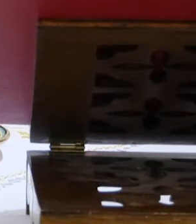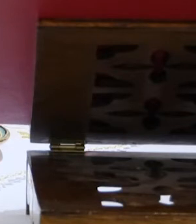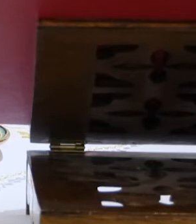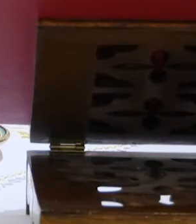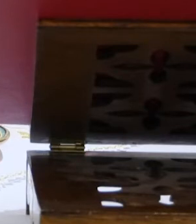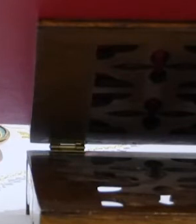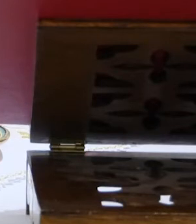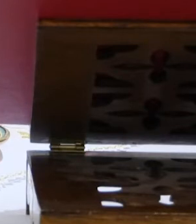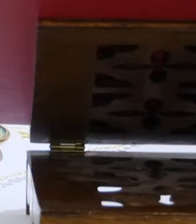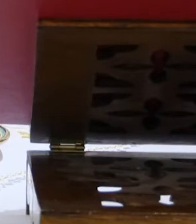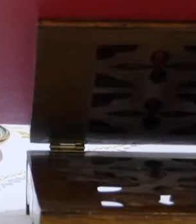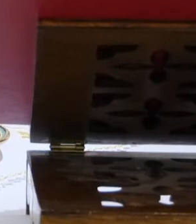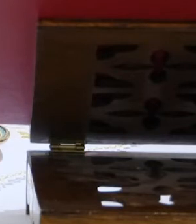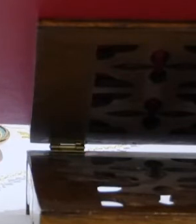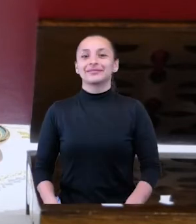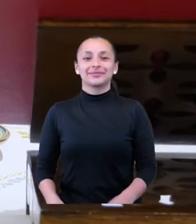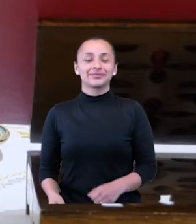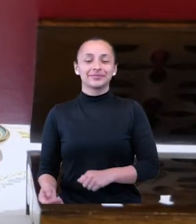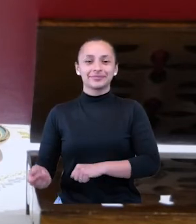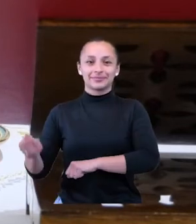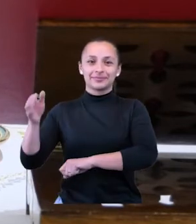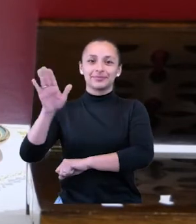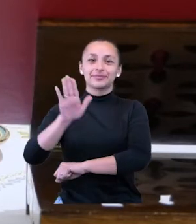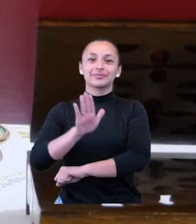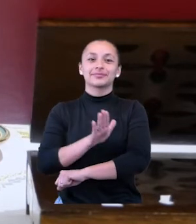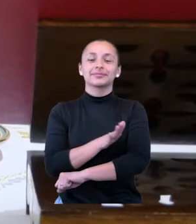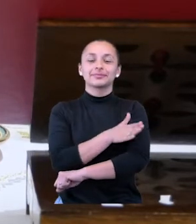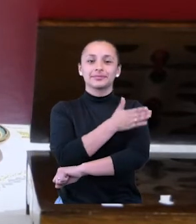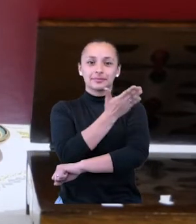como el tuyo señor